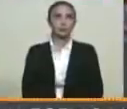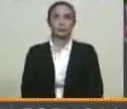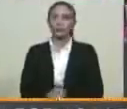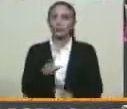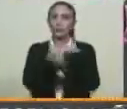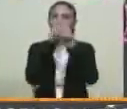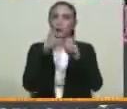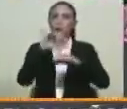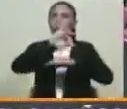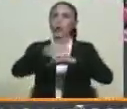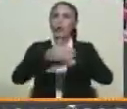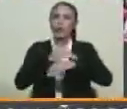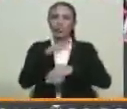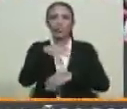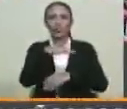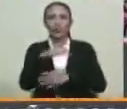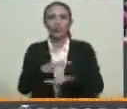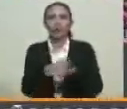Jorge Rodríguez.